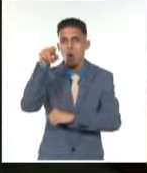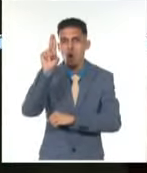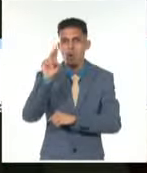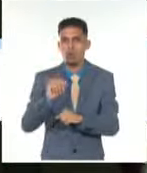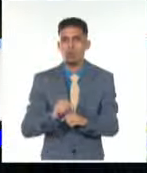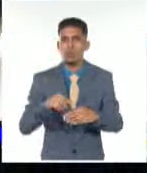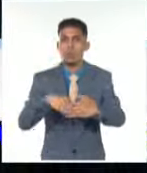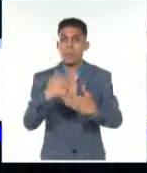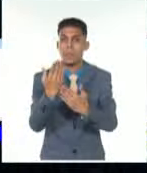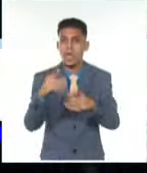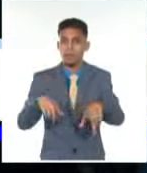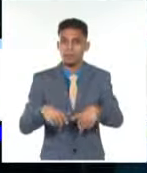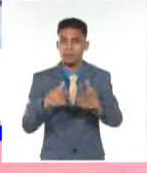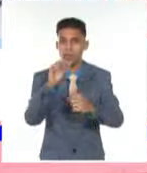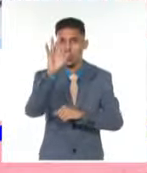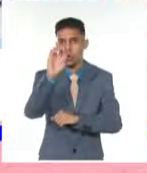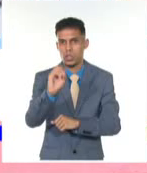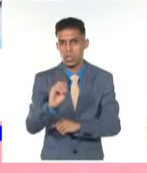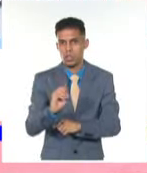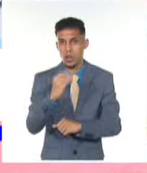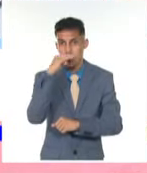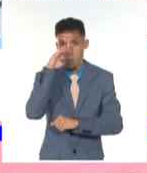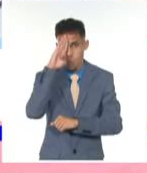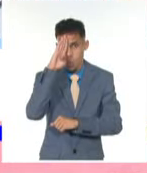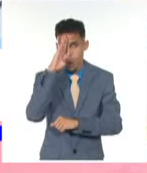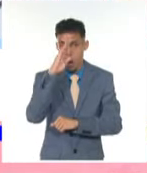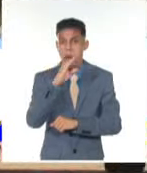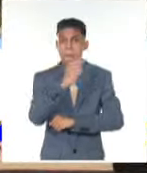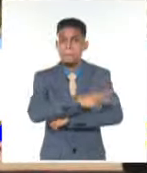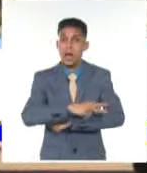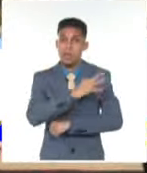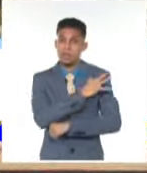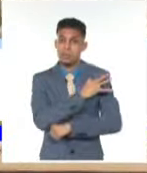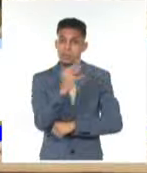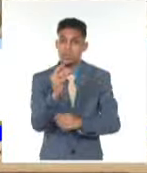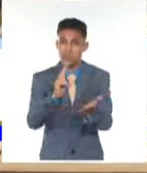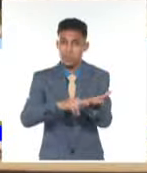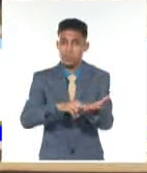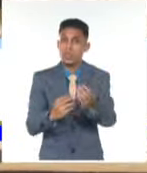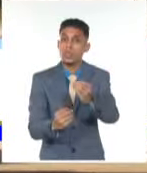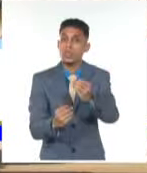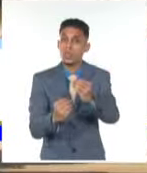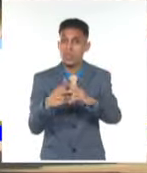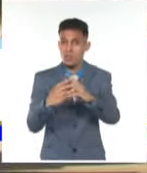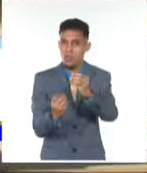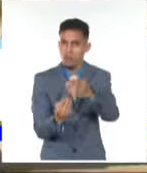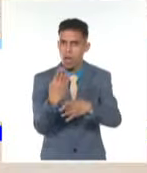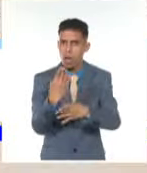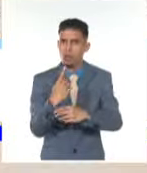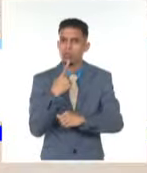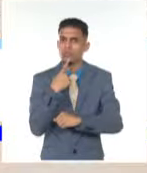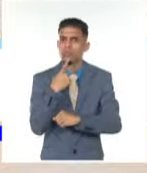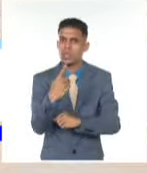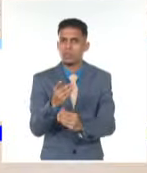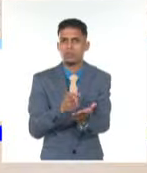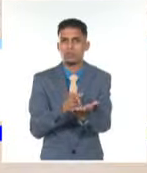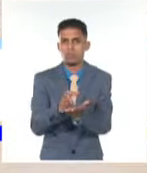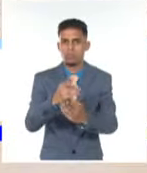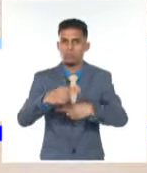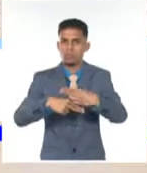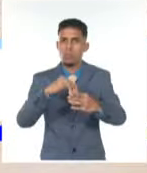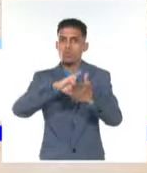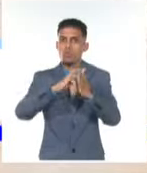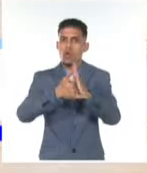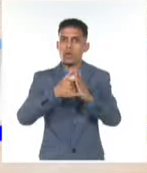su aniversario 80. Cuba, país miembro fundador, reafirma su decisión de consolidar proyectos para